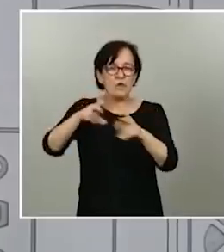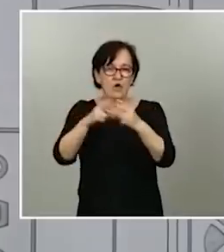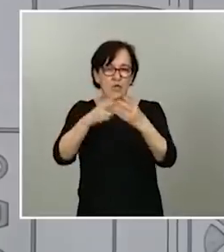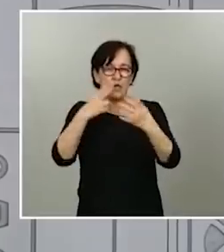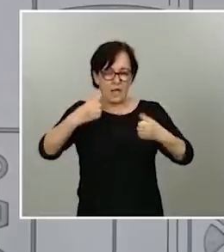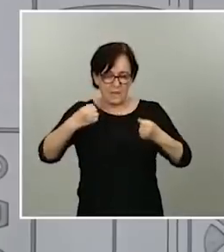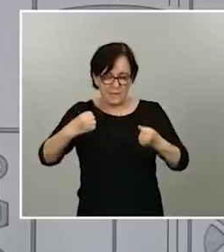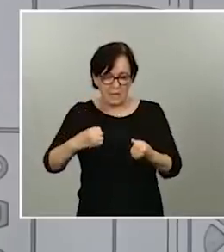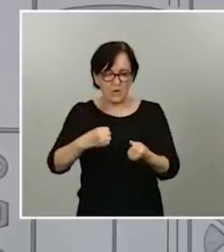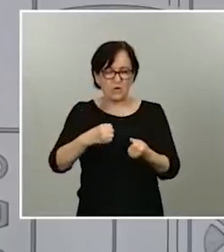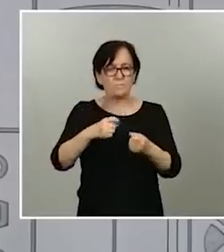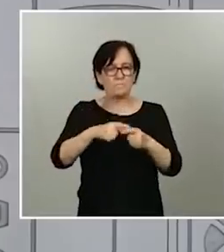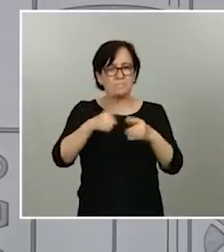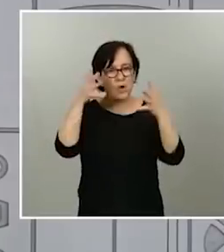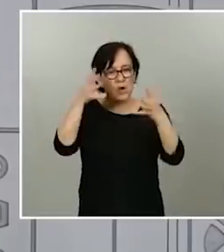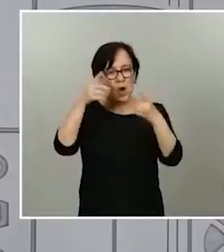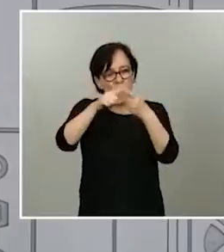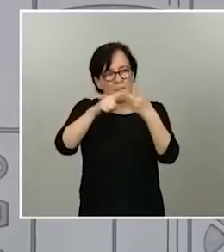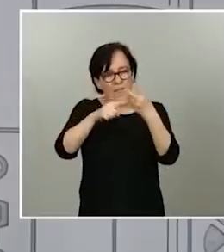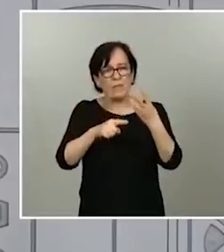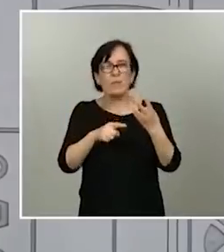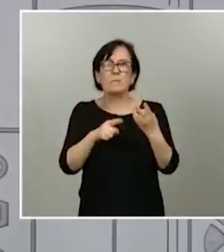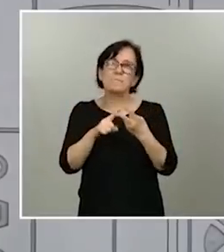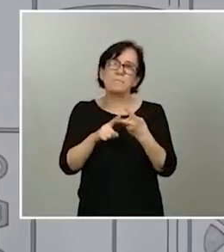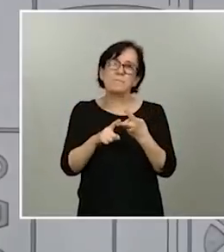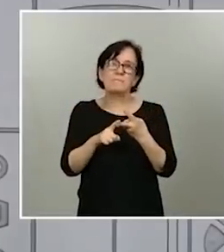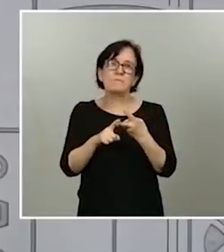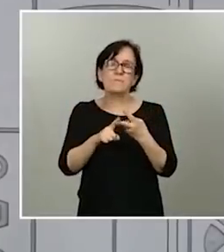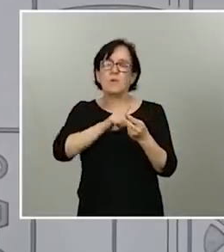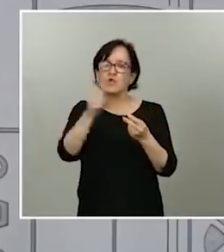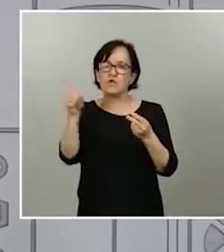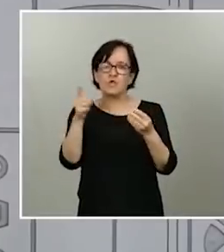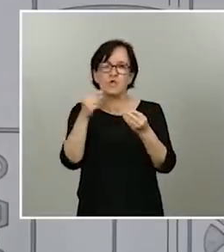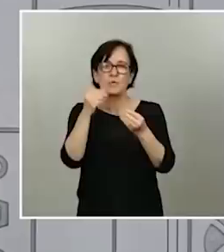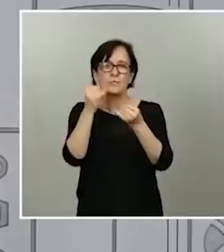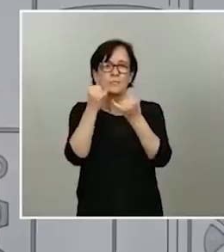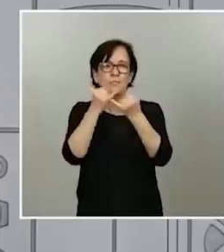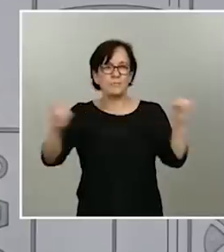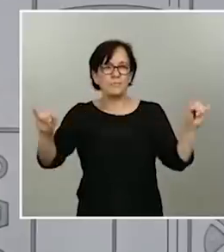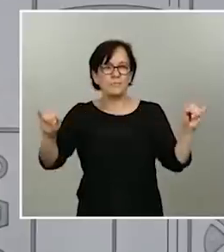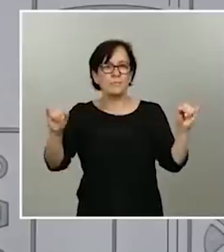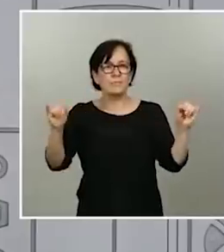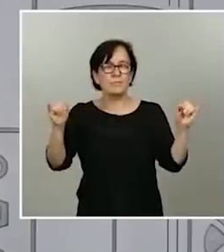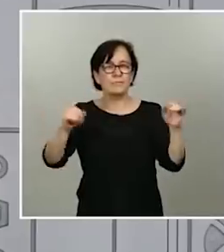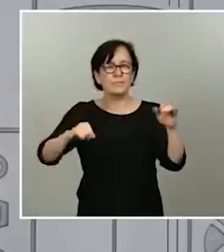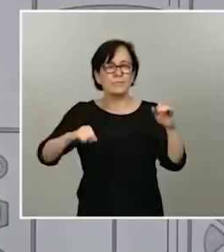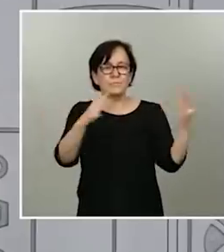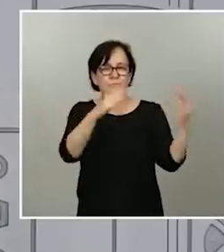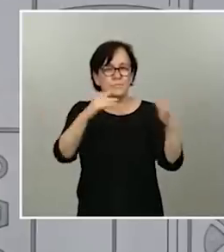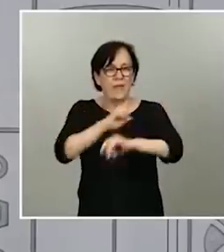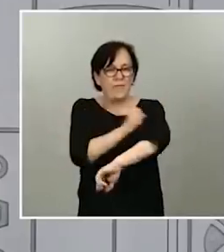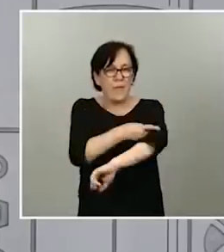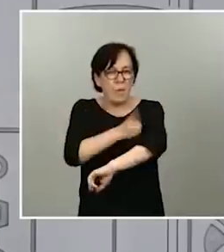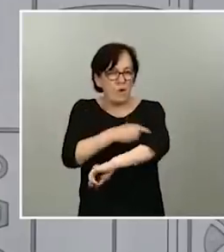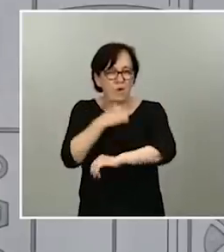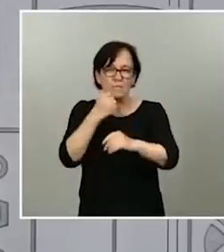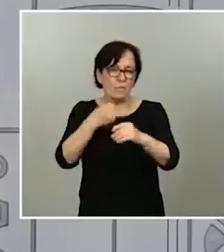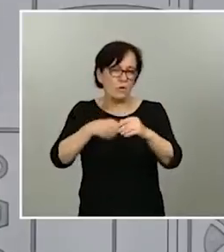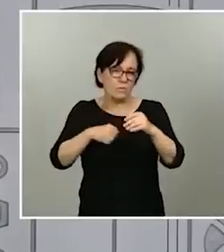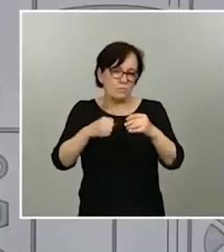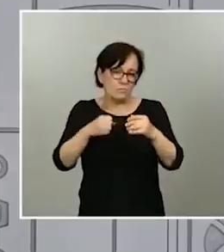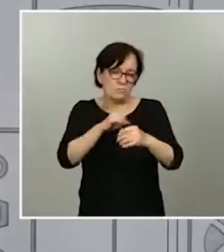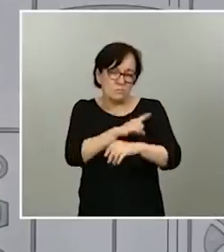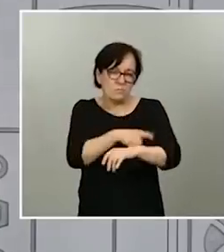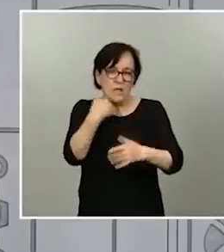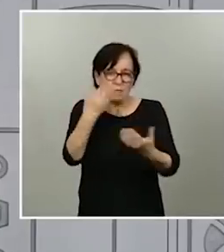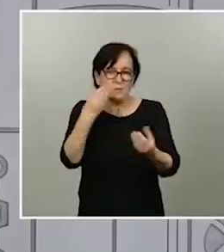ocurrido todo lo anterior que había pedido a la guardia civil el todo una serie de datos que lo que hicieron fue cumplir con